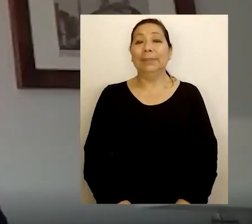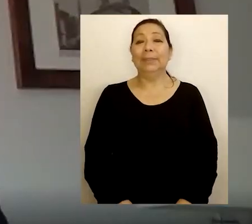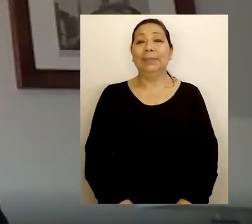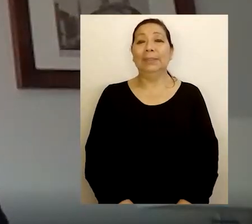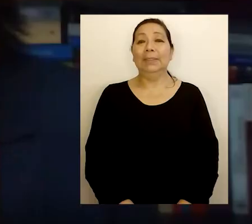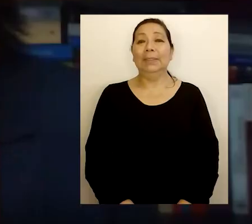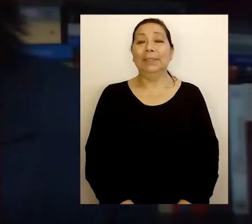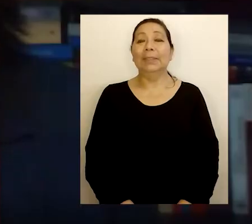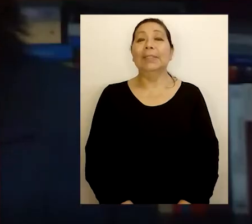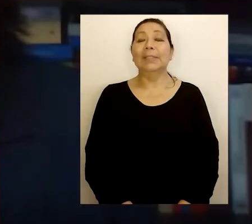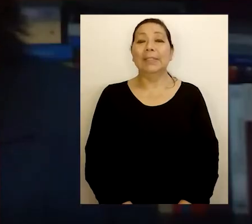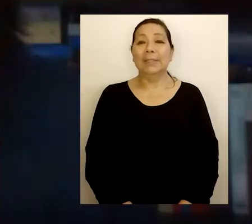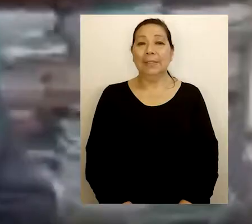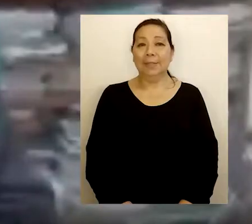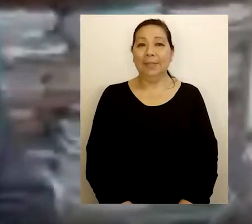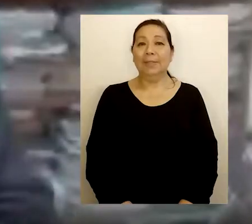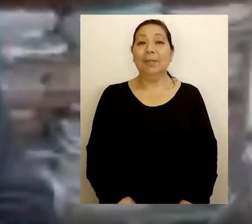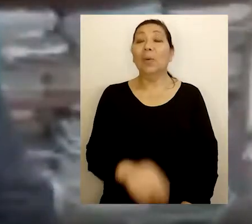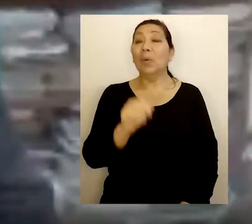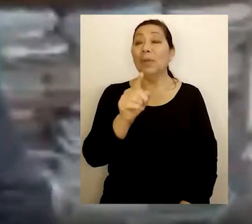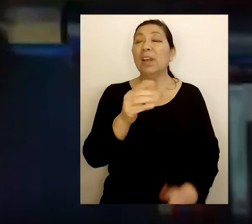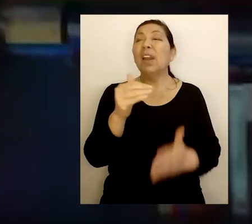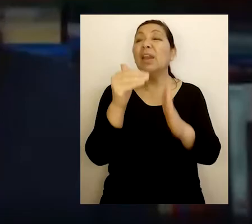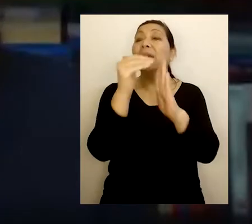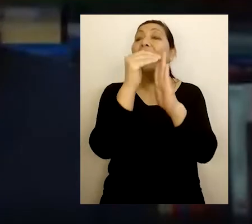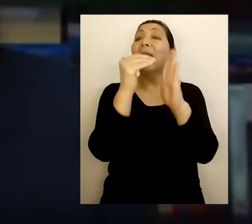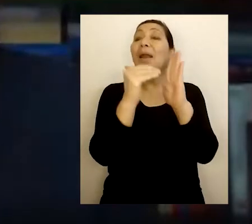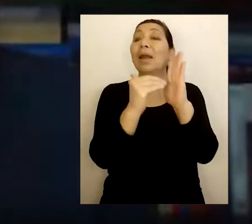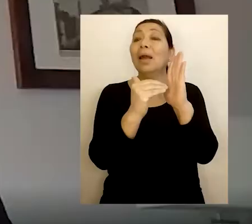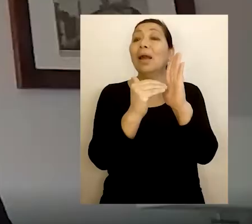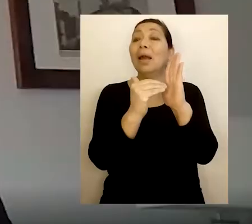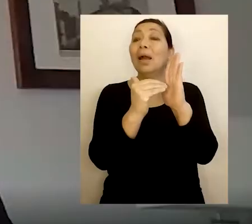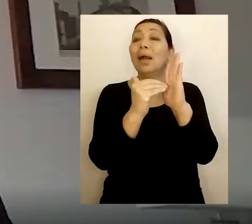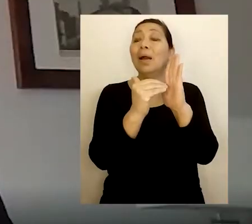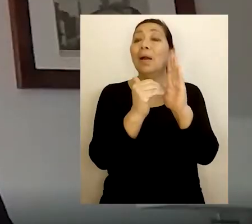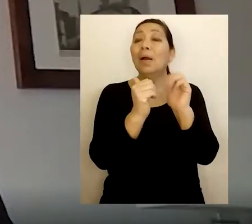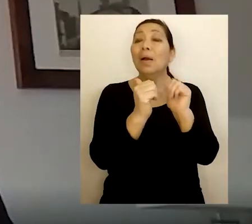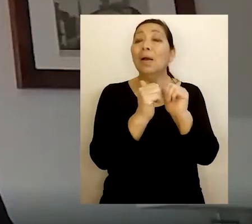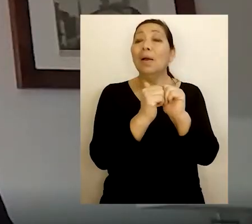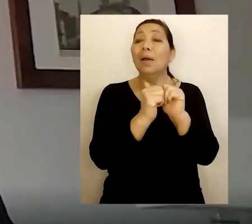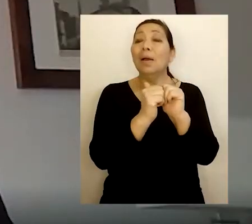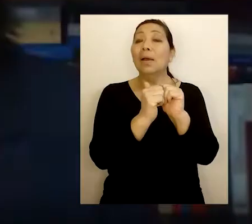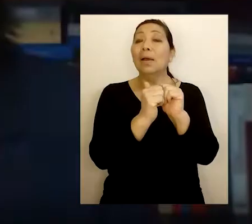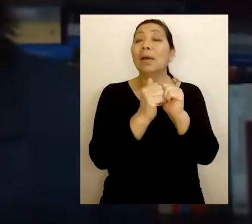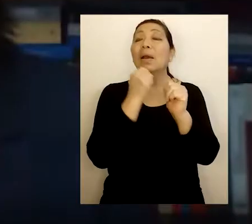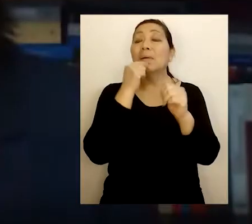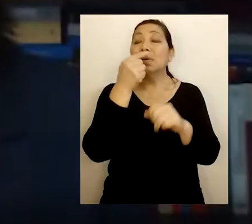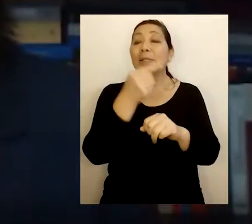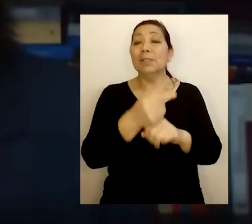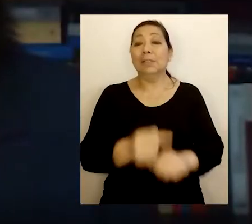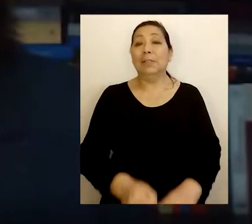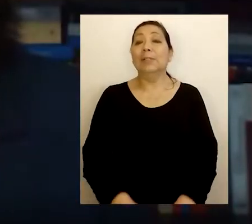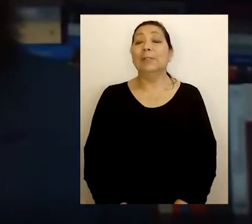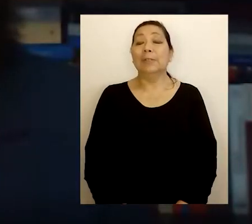y qué vínculo tenía con el agresor.